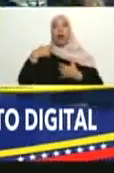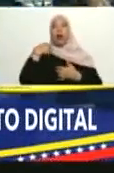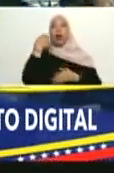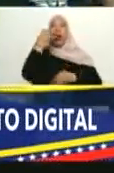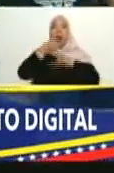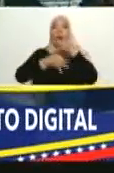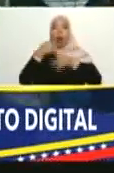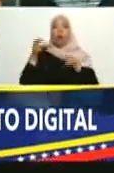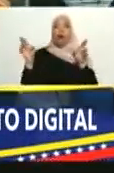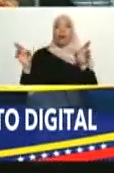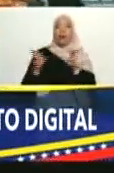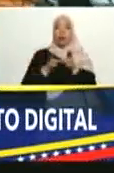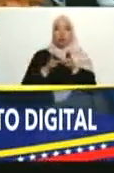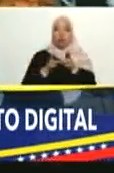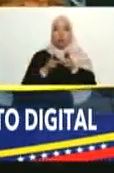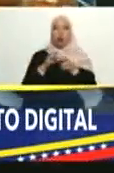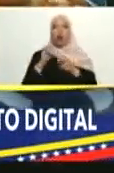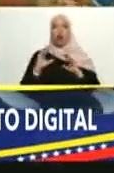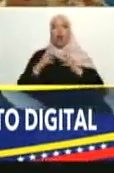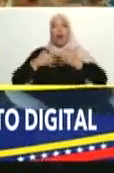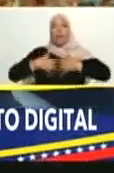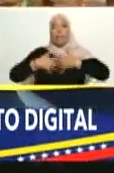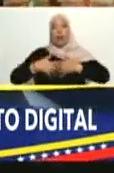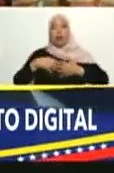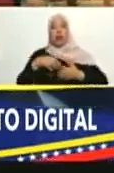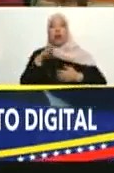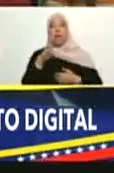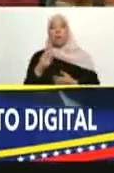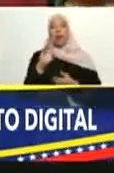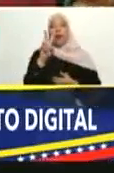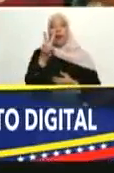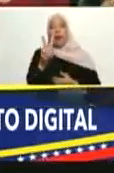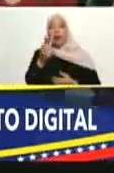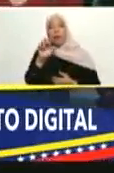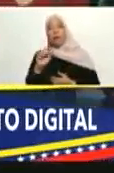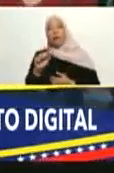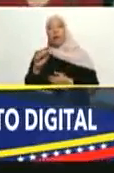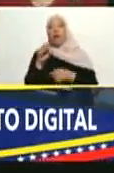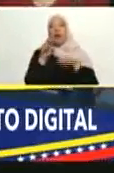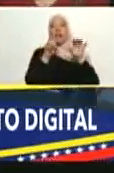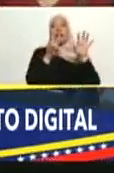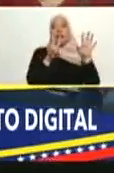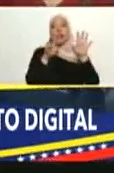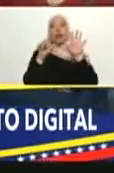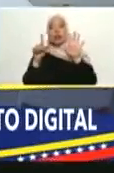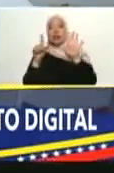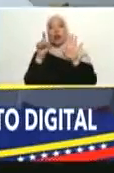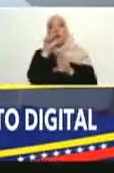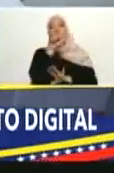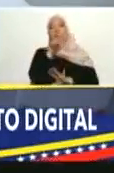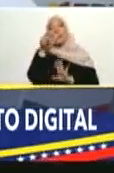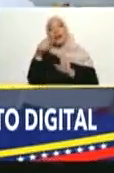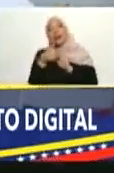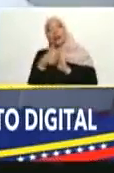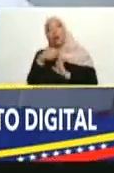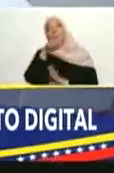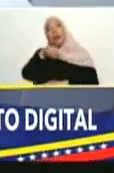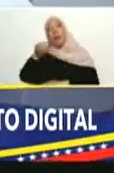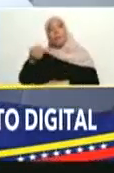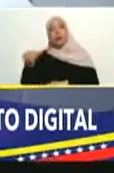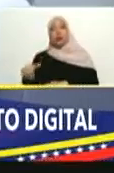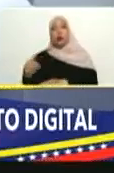programa Emprende BDB. Hasta la fecha hemos formado a más de 76.500 emprendedores de